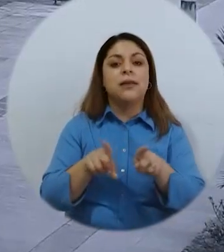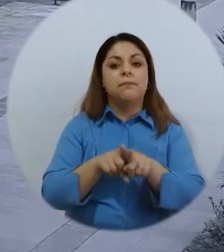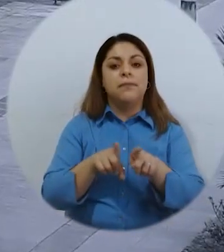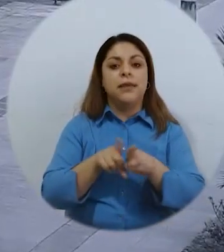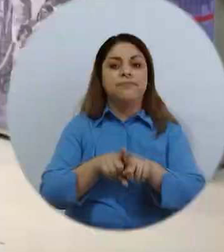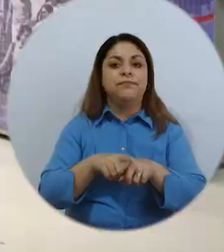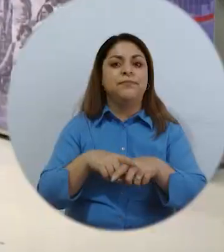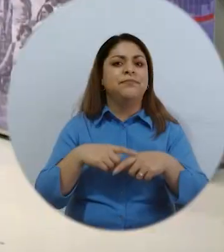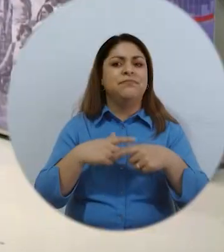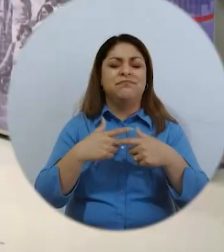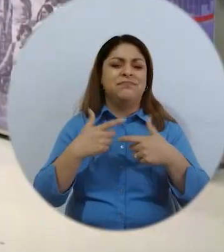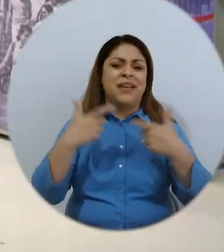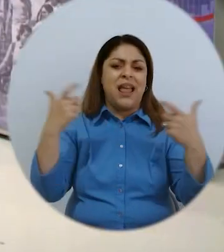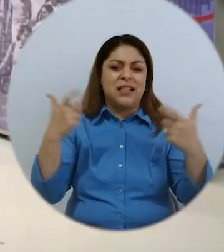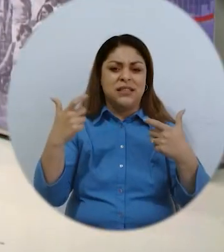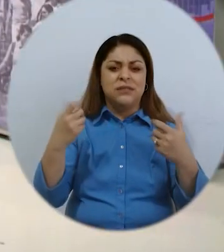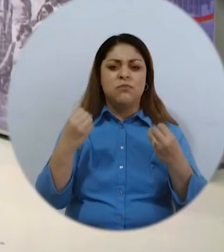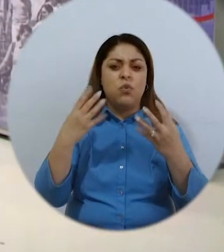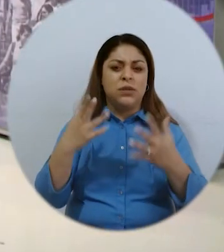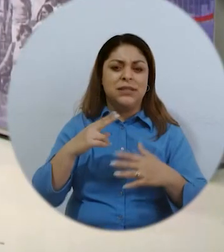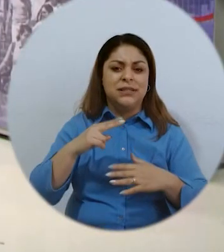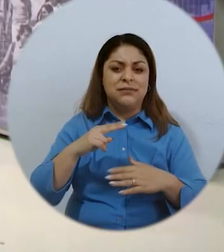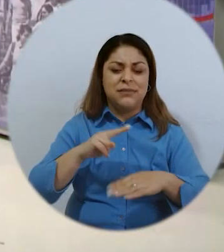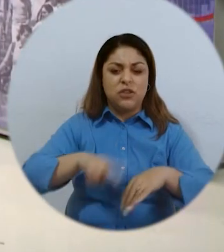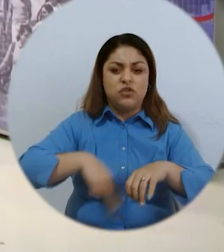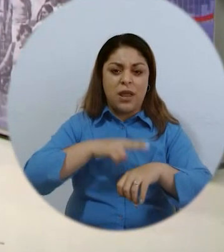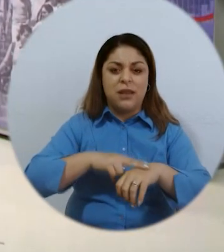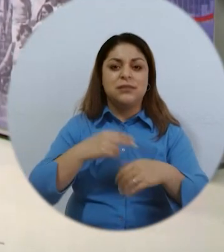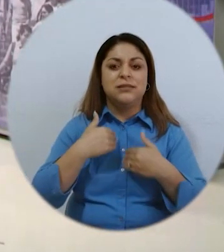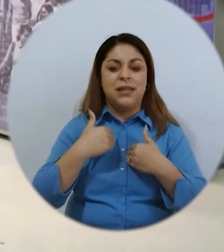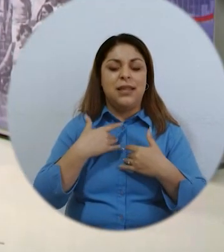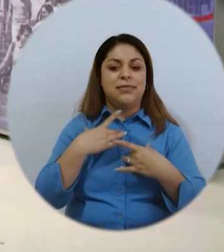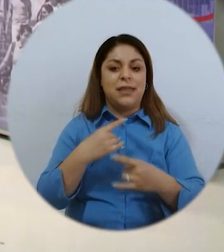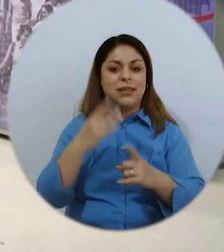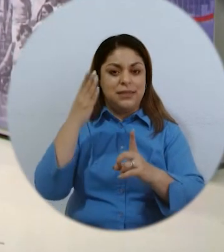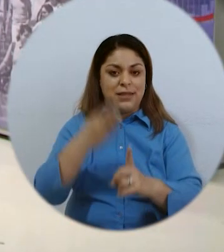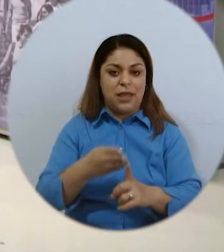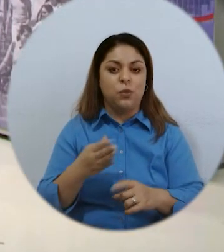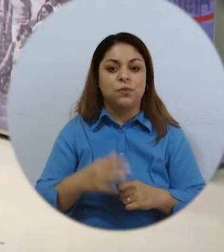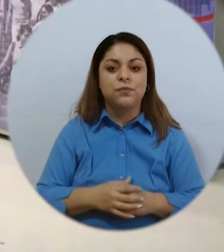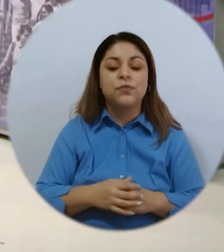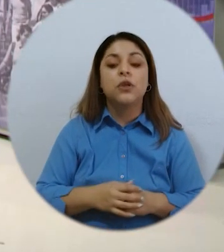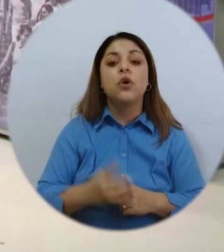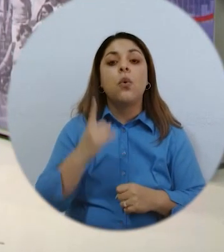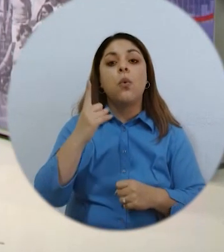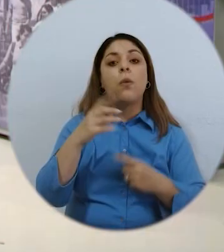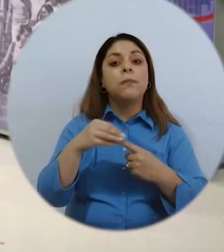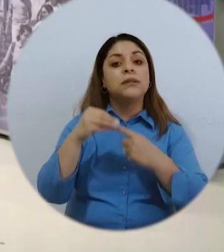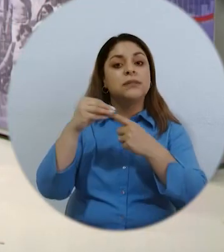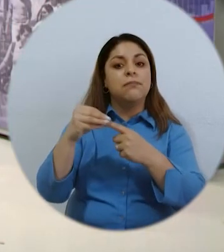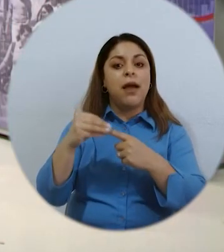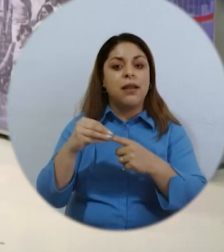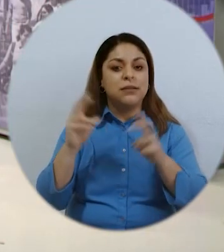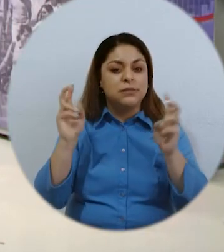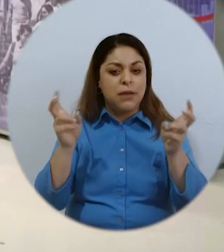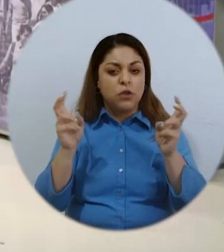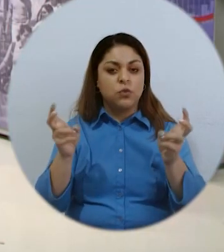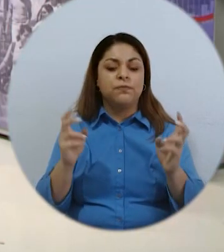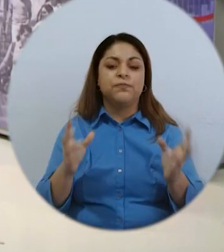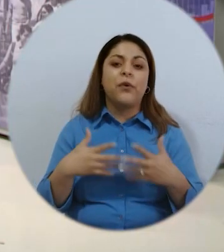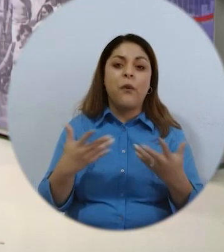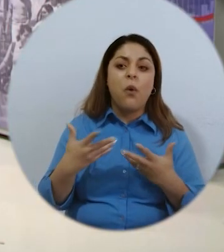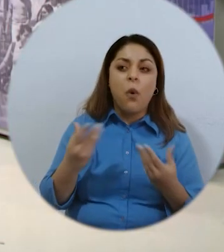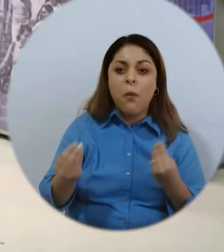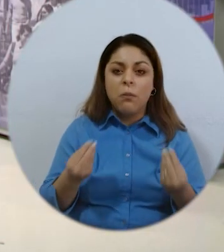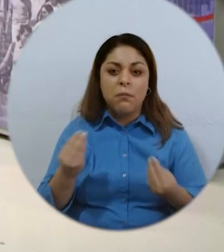también de las grandes multinacionales que tienen un interés directo allí. Entonces, uno de los principales aspectos